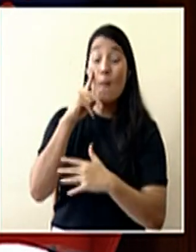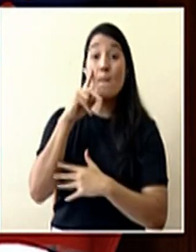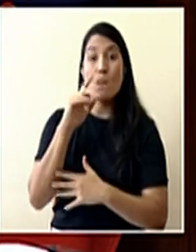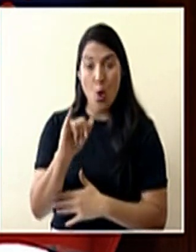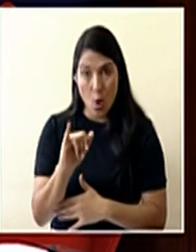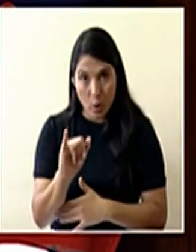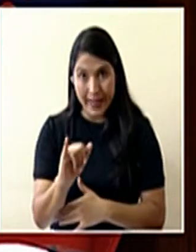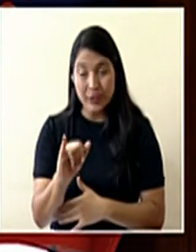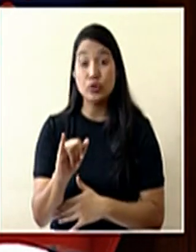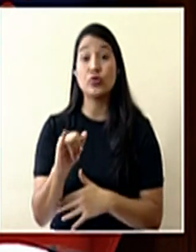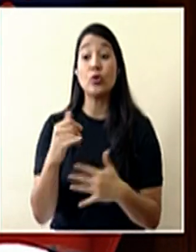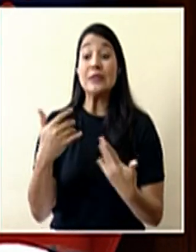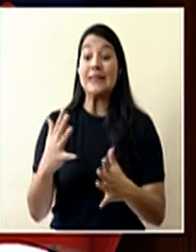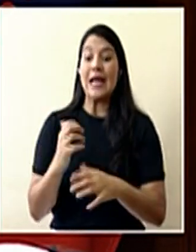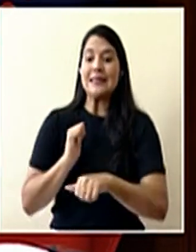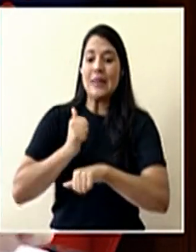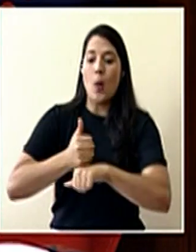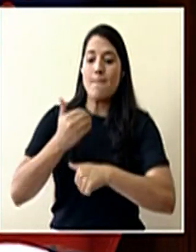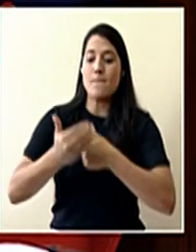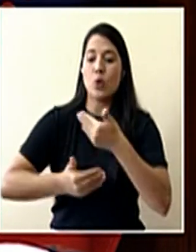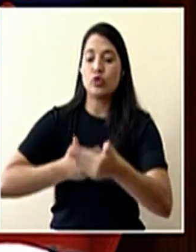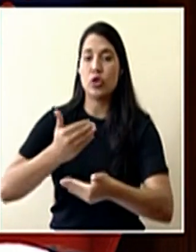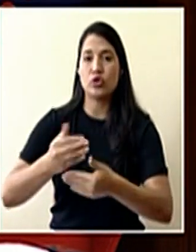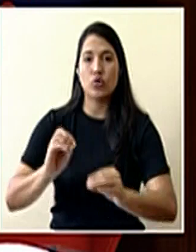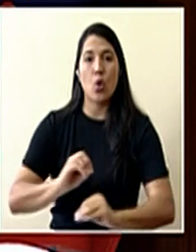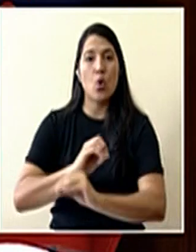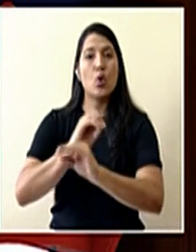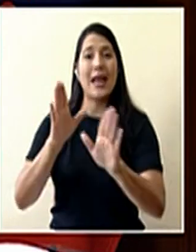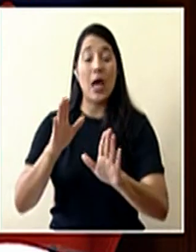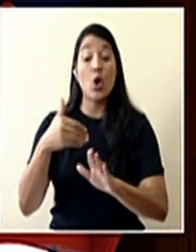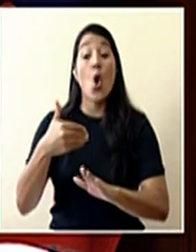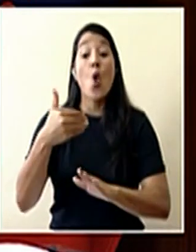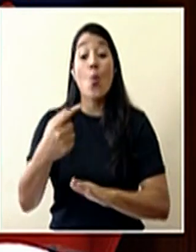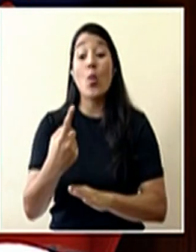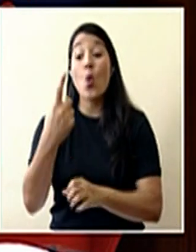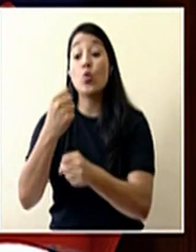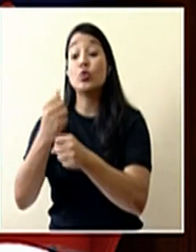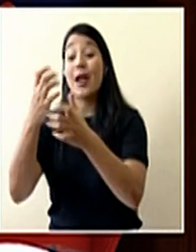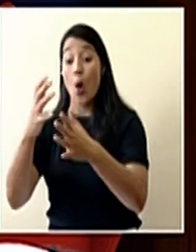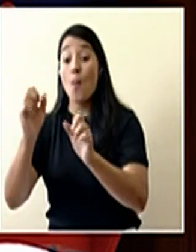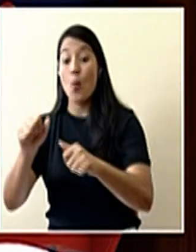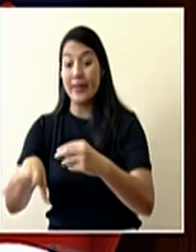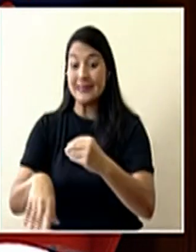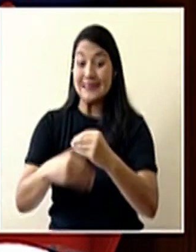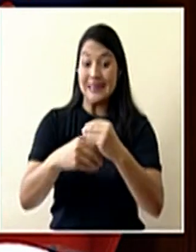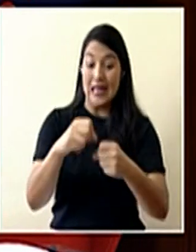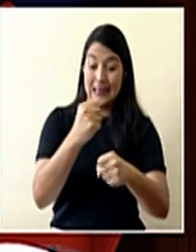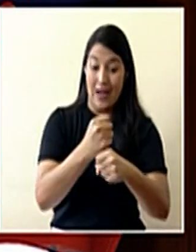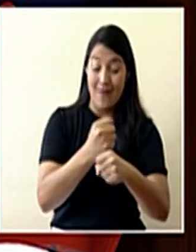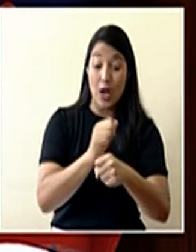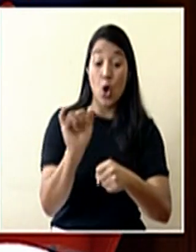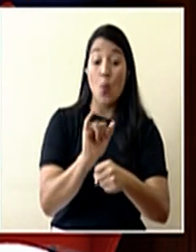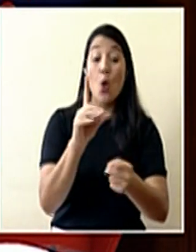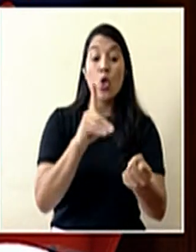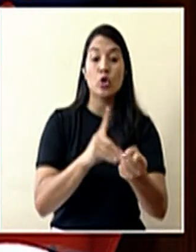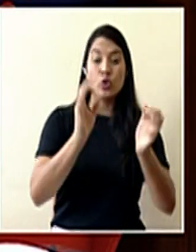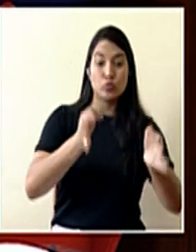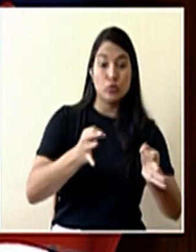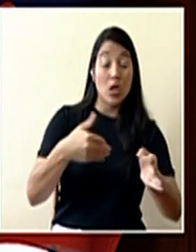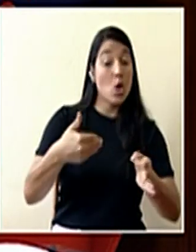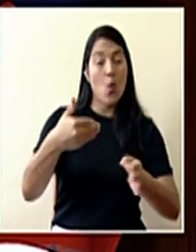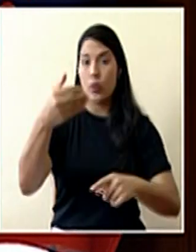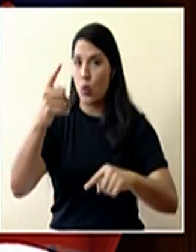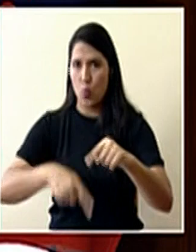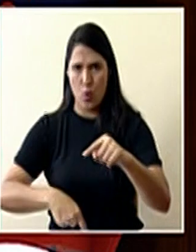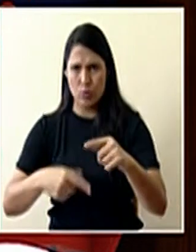de establecer protocolos claros de cuándo un funcionario se puede incorporar y cuándo un funcionario no se puede incorporar. Como les digo, yo